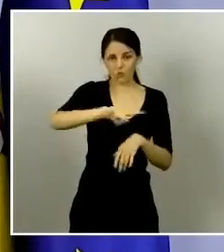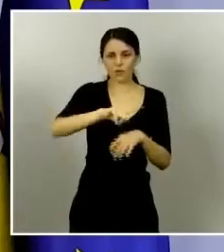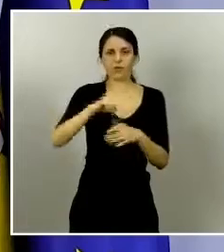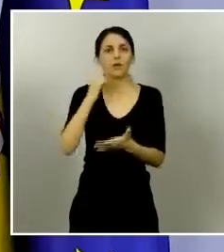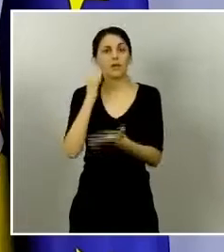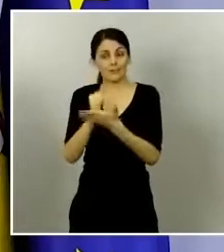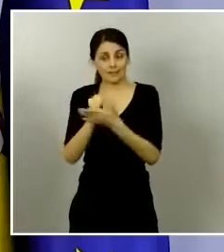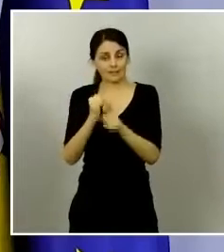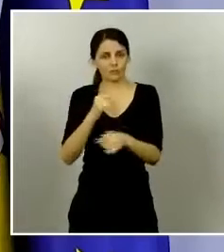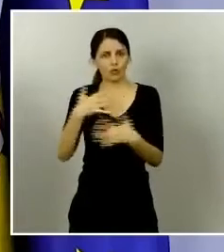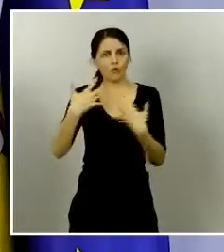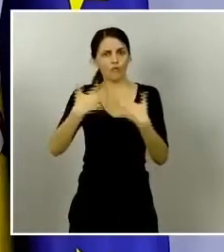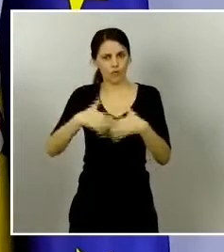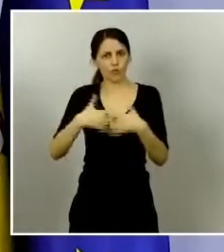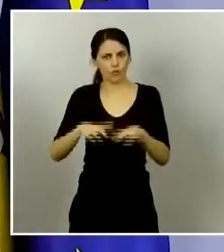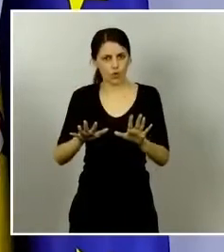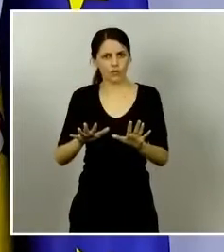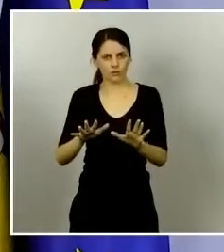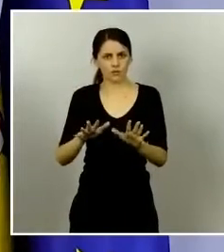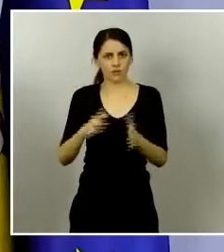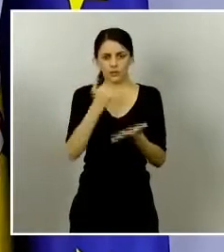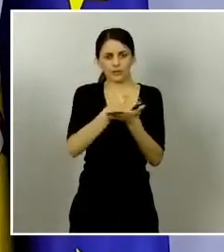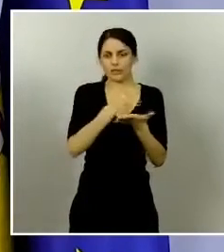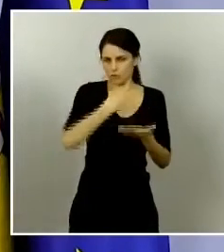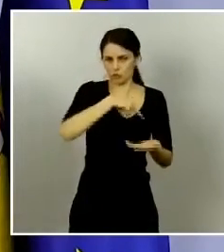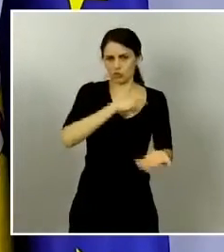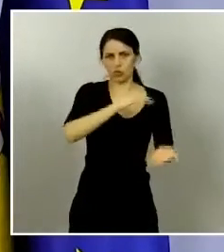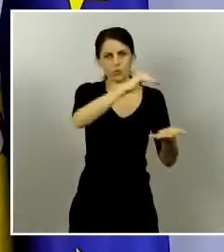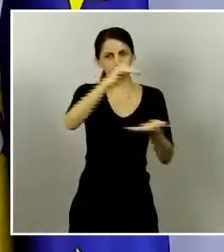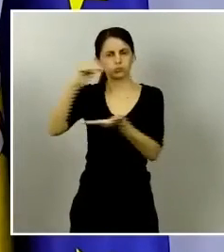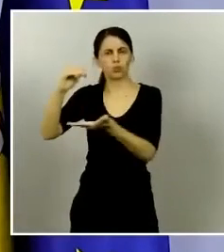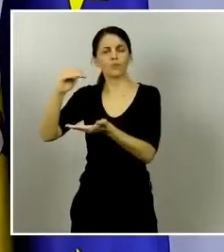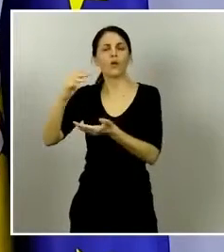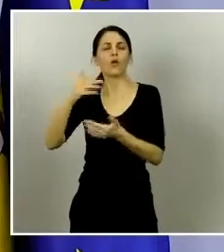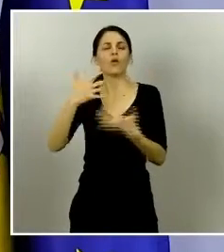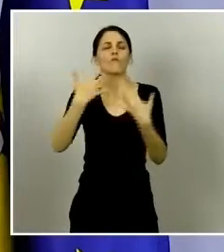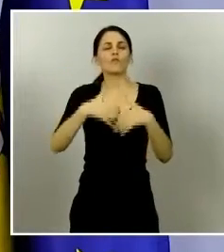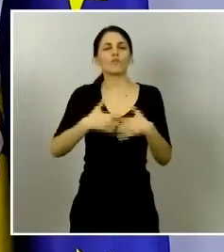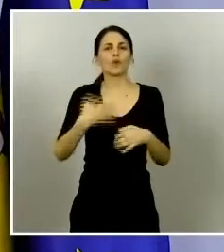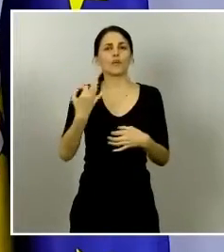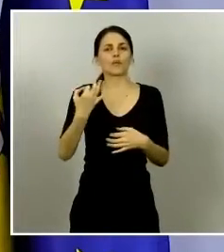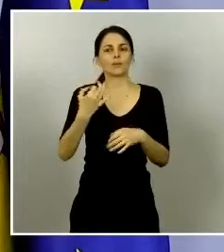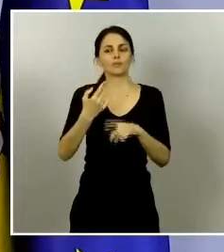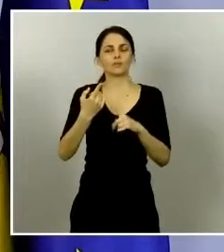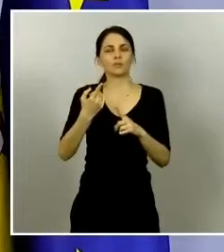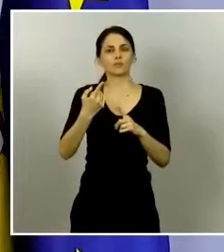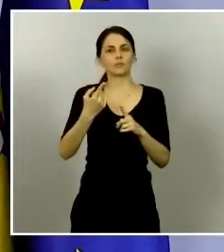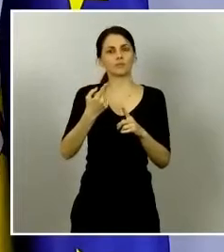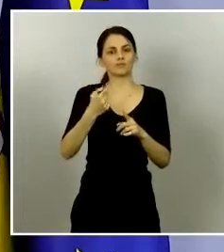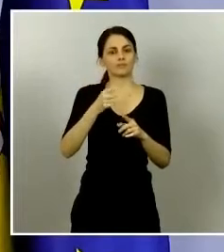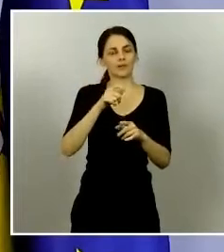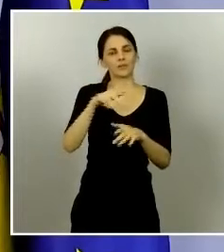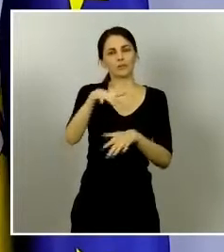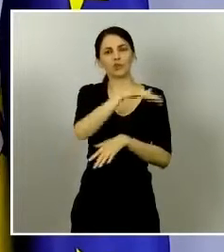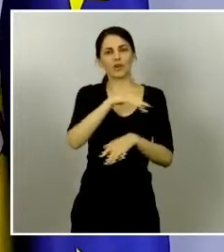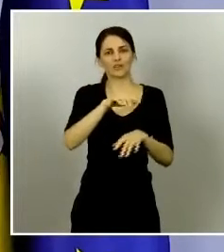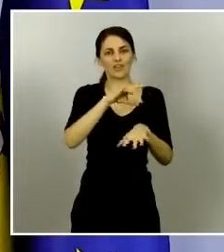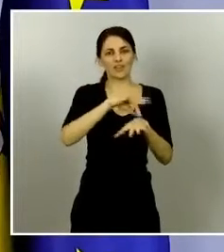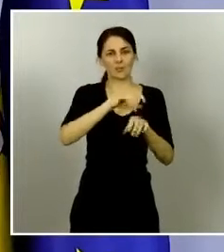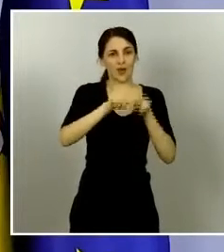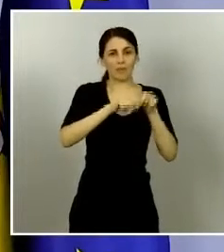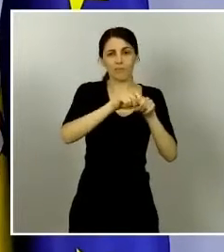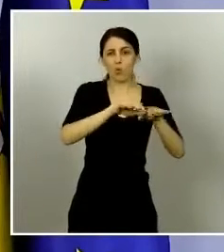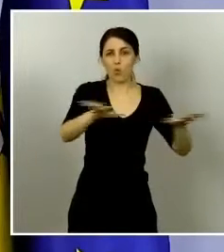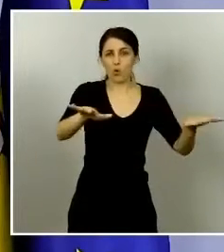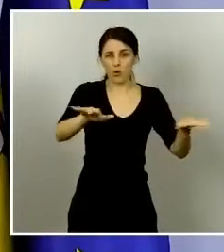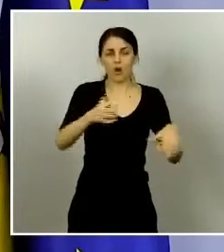y que dimos a conocer a todos ustedes. Son test que funcionan, el test que nosotros suministramos funciona en situaciones